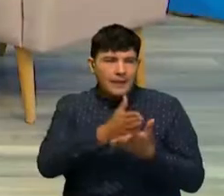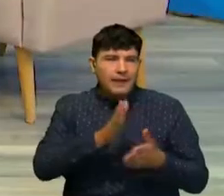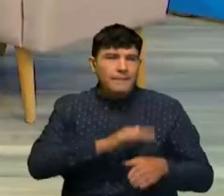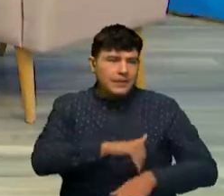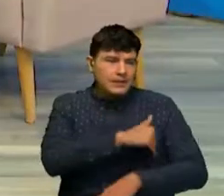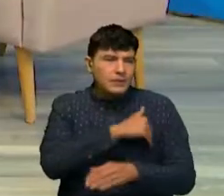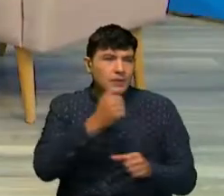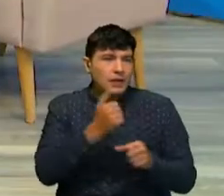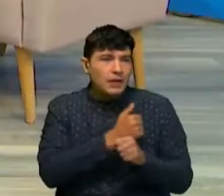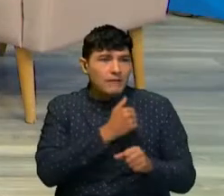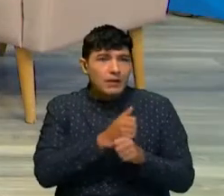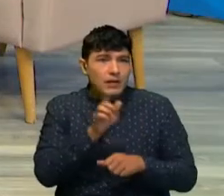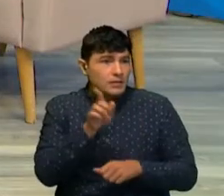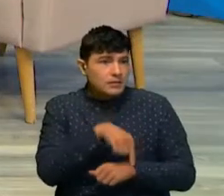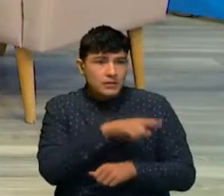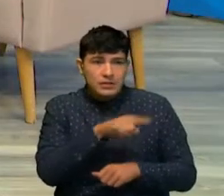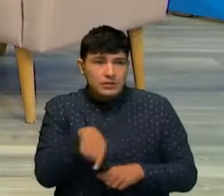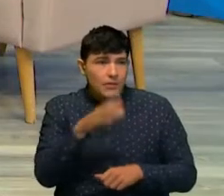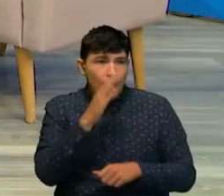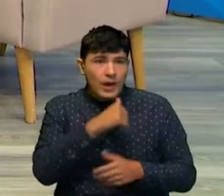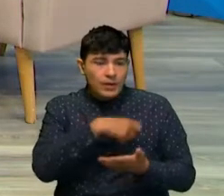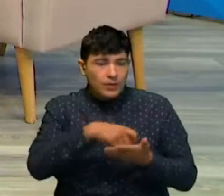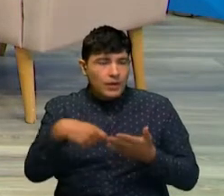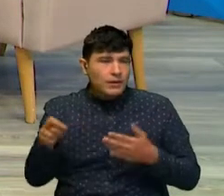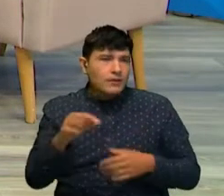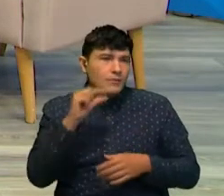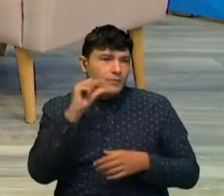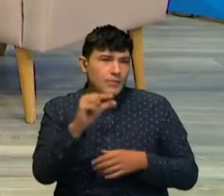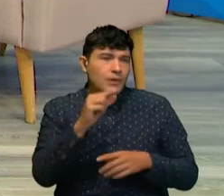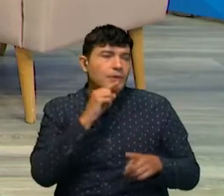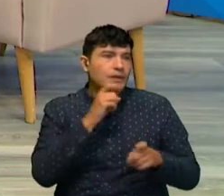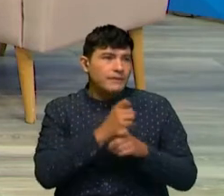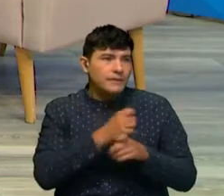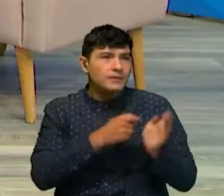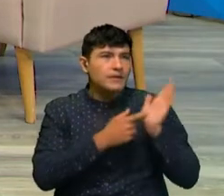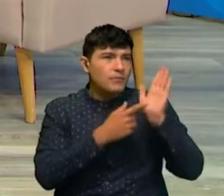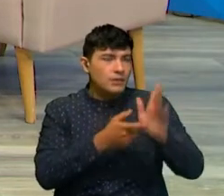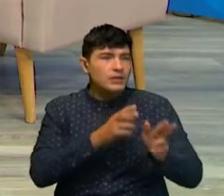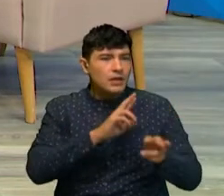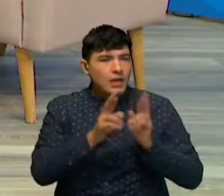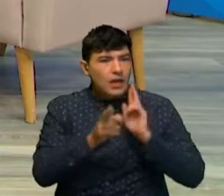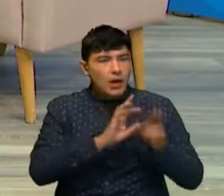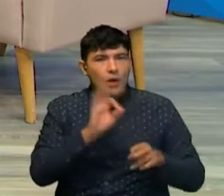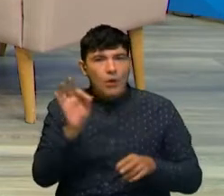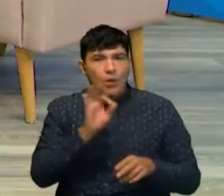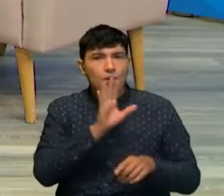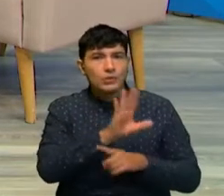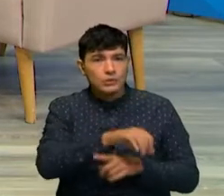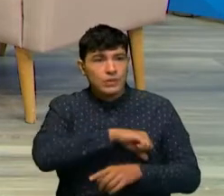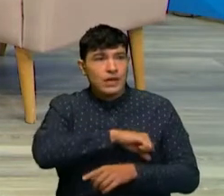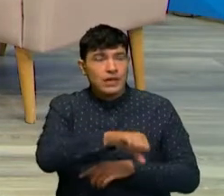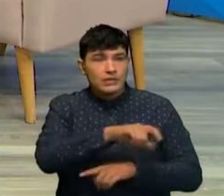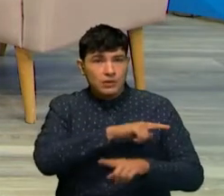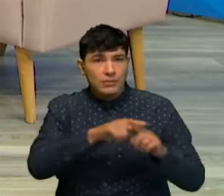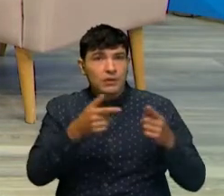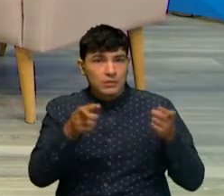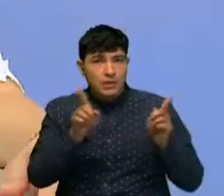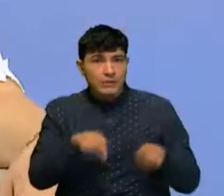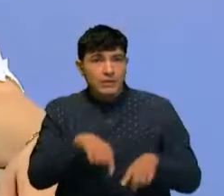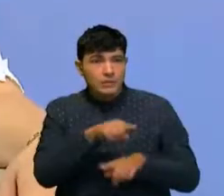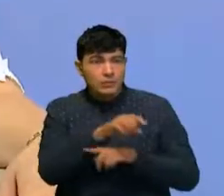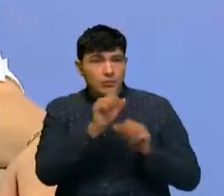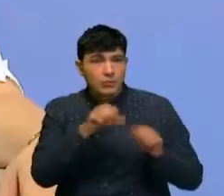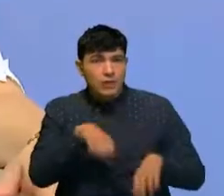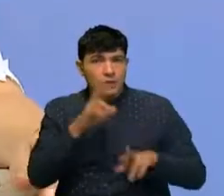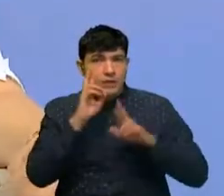al Ministerio de Trabajo. Sí, y si no tiene contrato escrito, pues le queda un poquito más pesado demostrar la relación o sus derechos, pero también hay lugar a ello, porque hay entonces